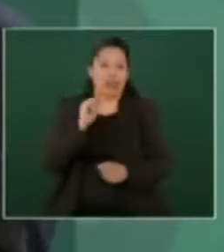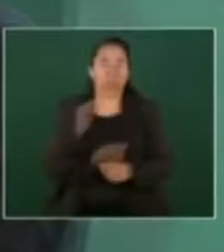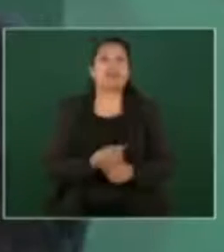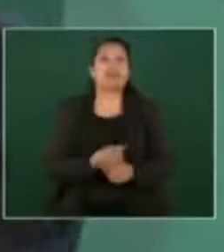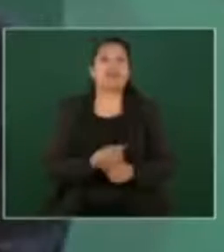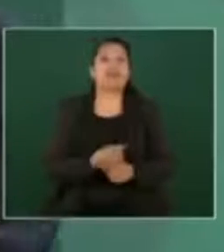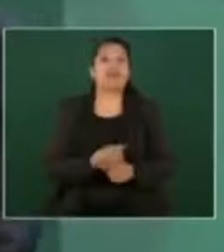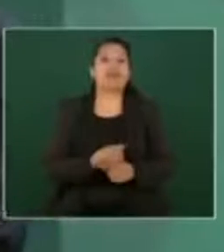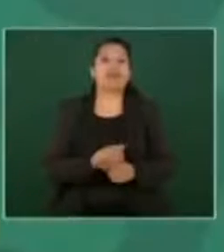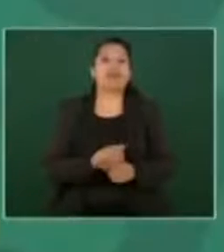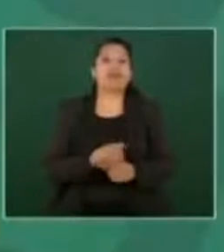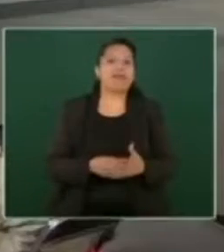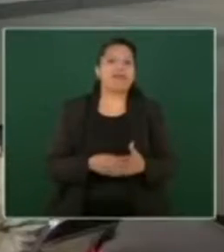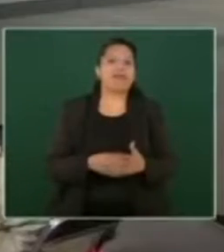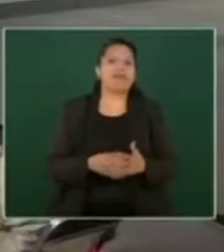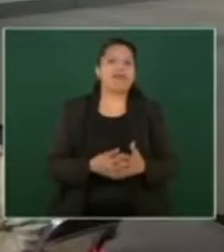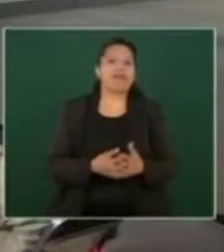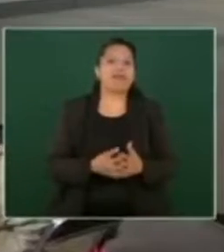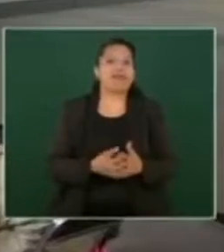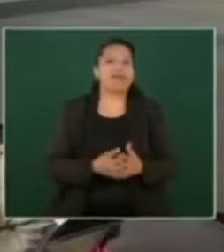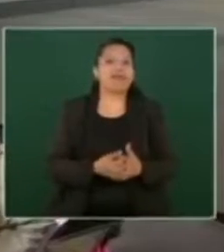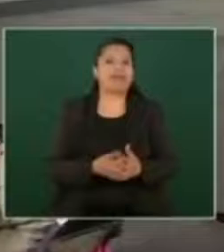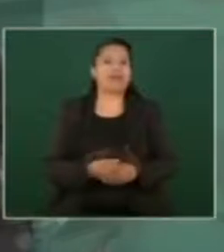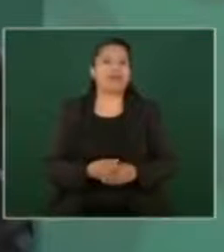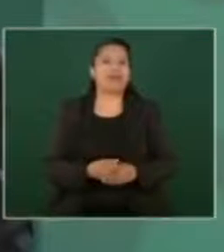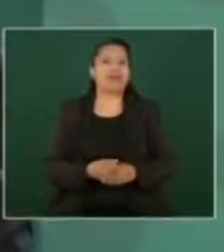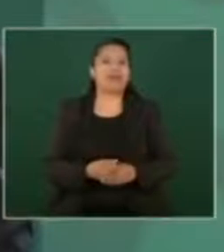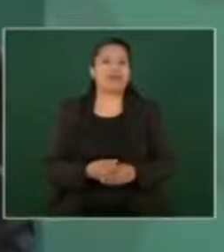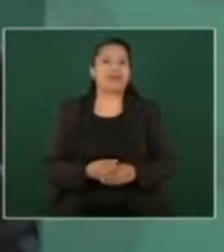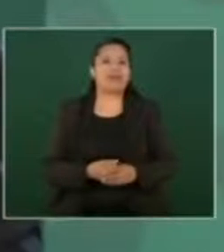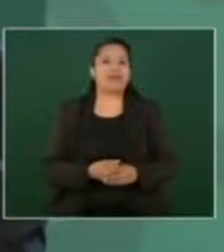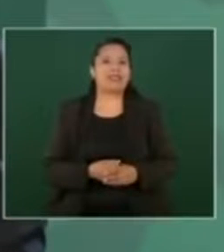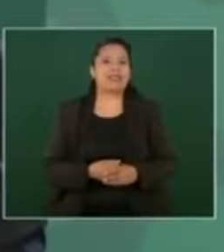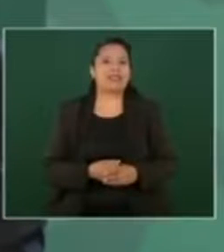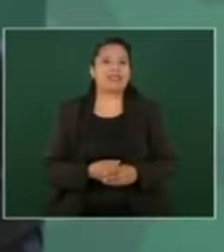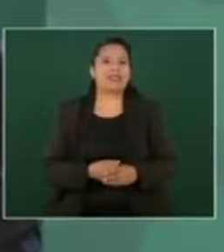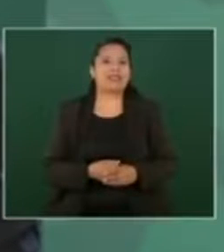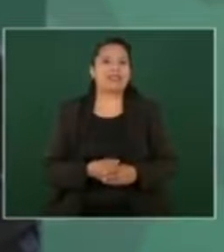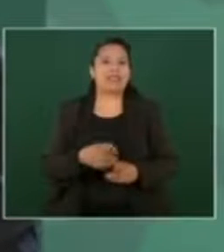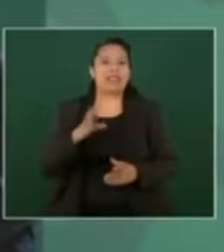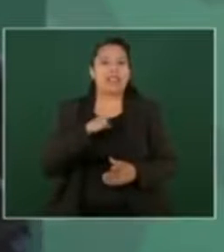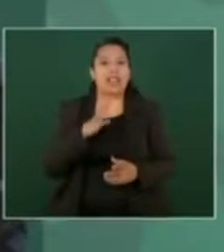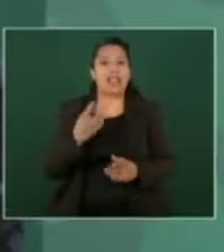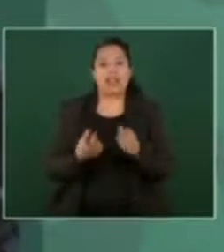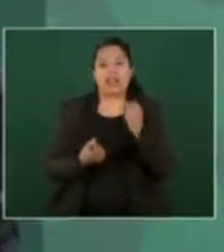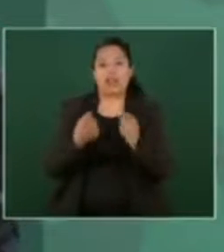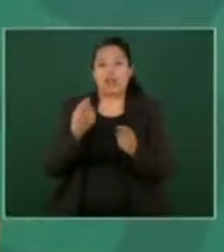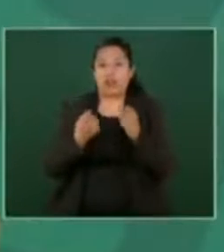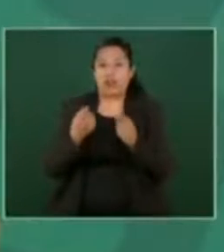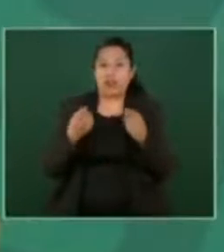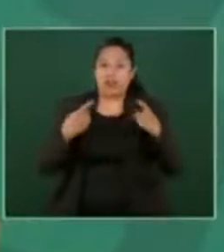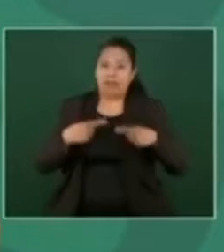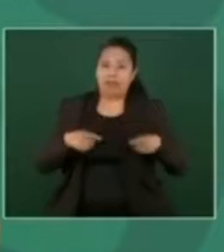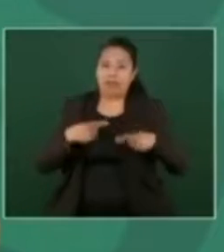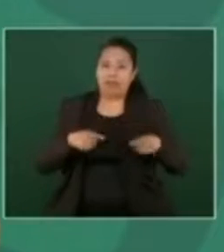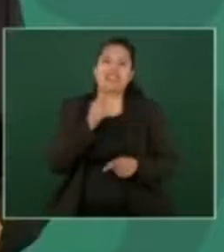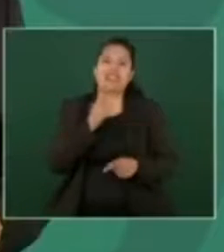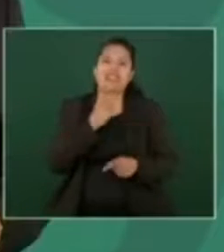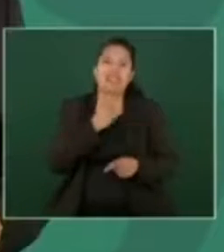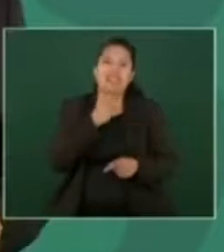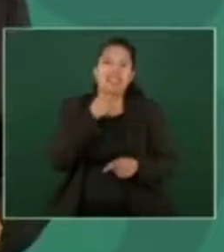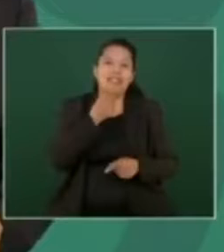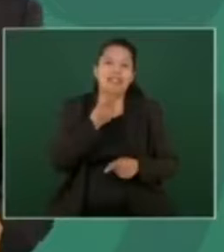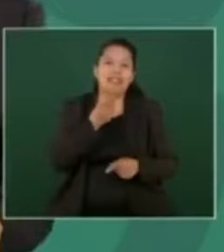Me tiene anonadado, sorprendido, la actitud de algunos legisladores del